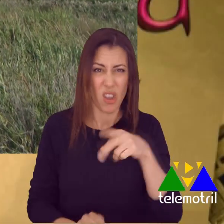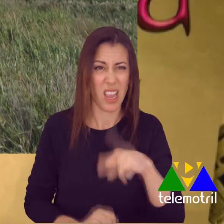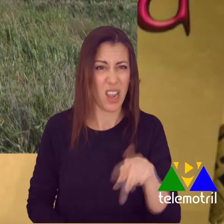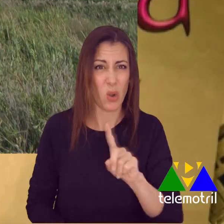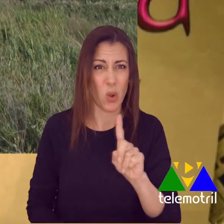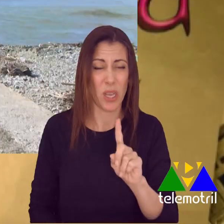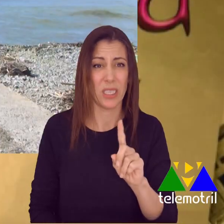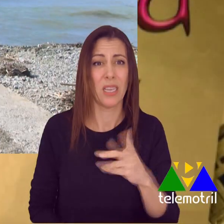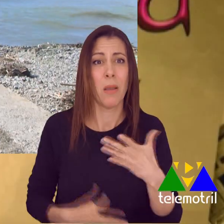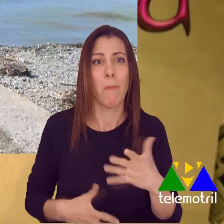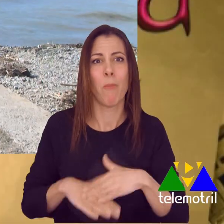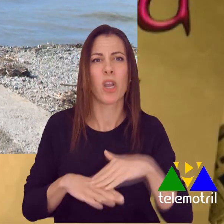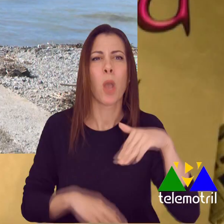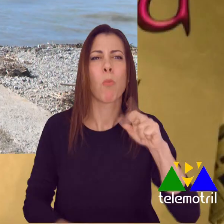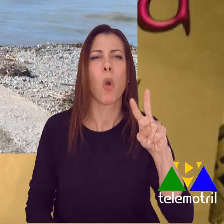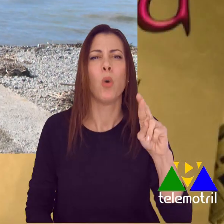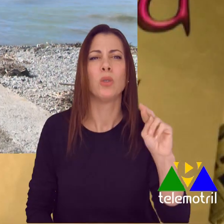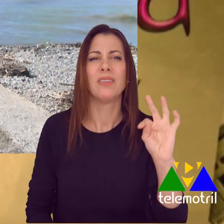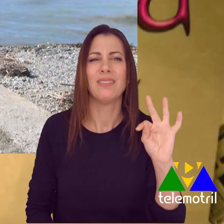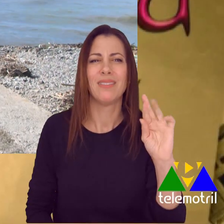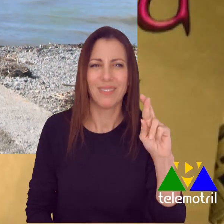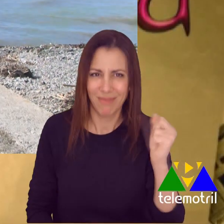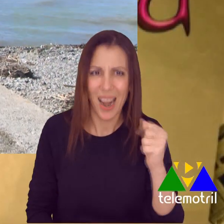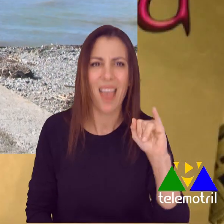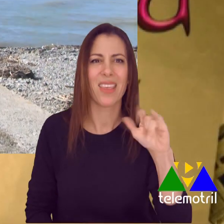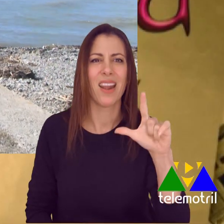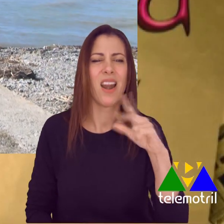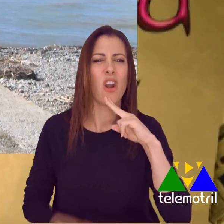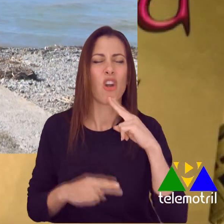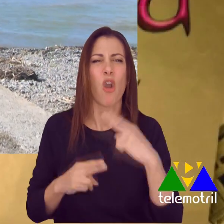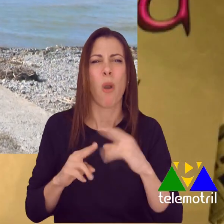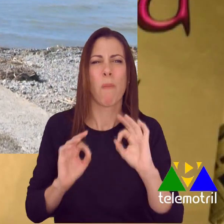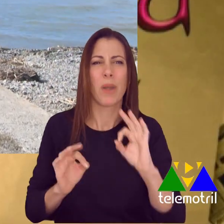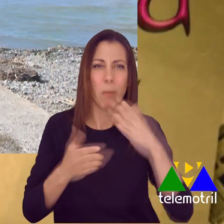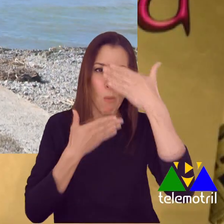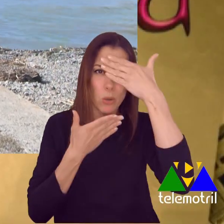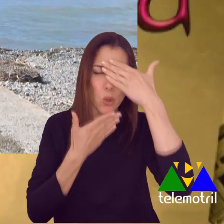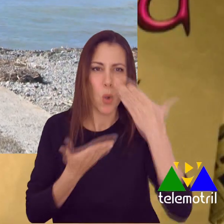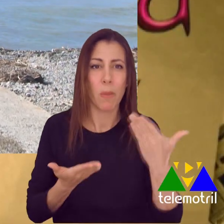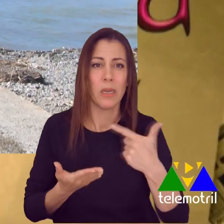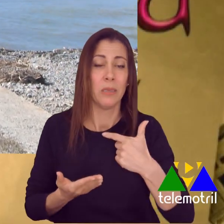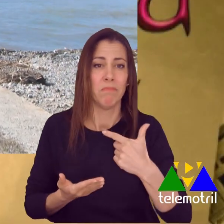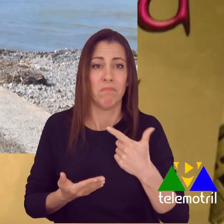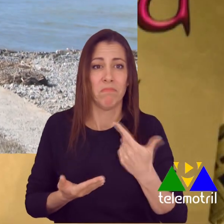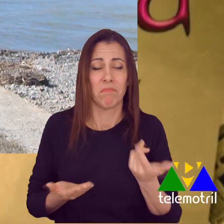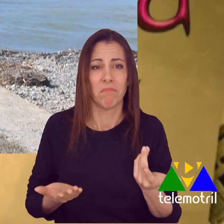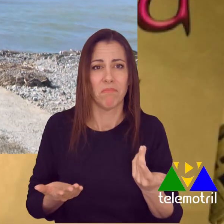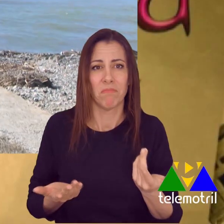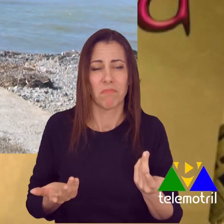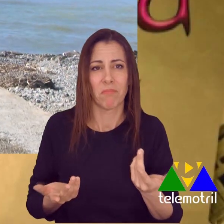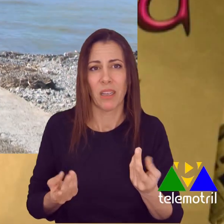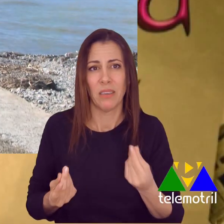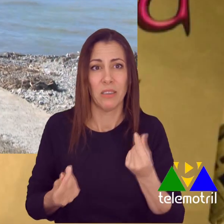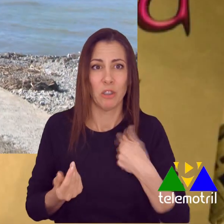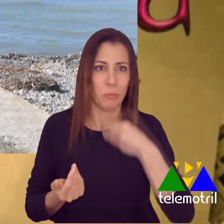nombre Motrail, el nombre musulmán y Motrail, pues evidentemente ya